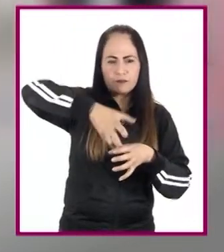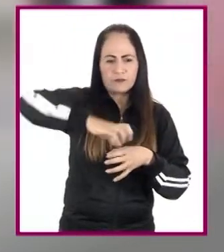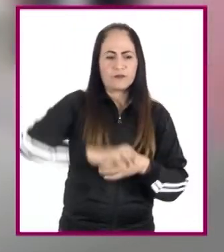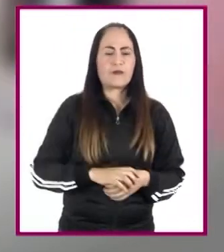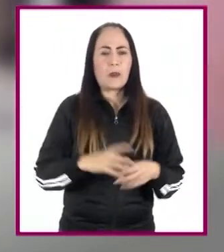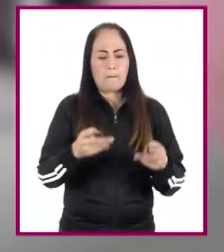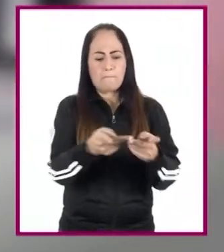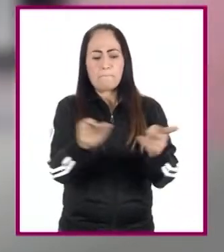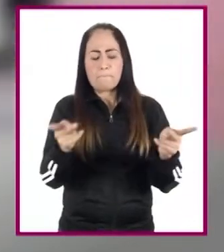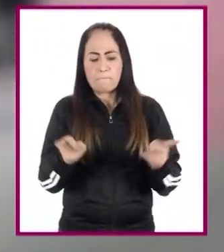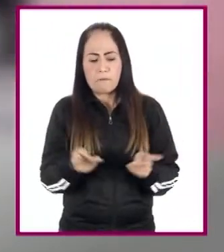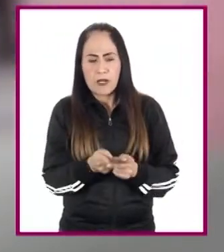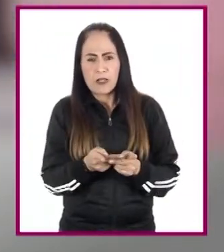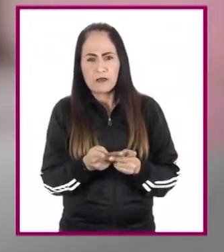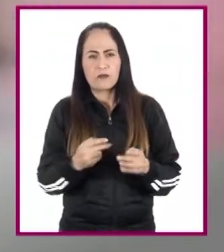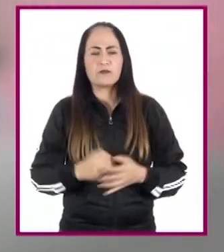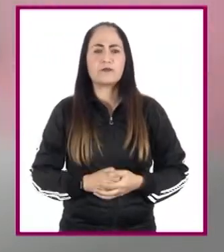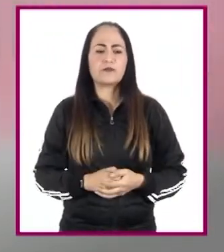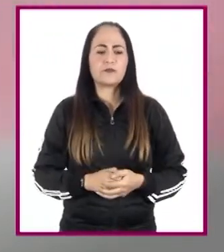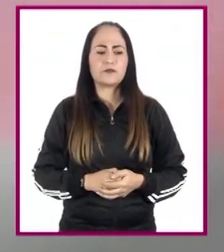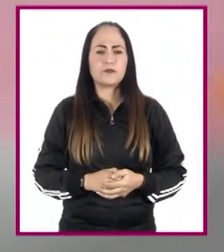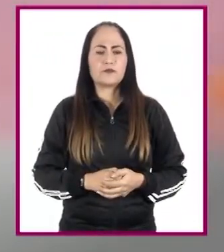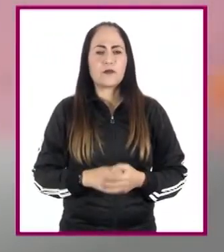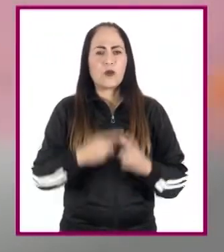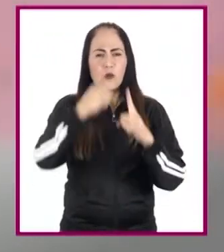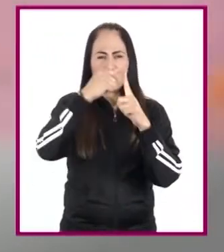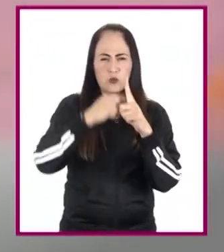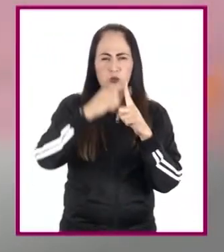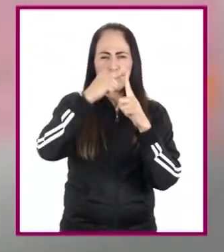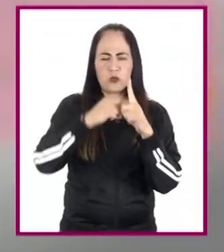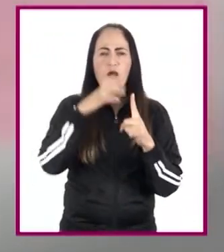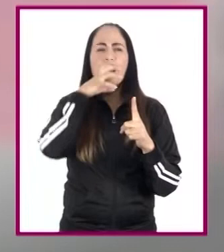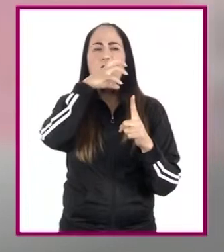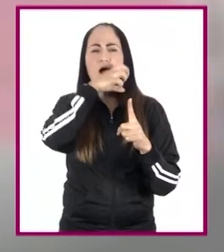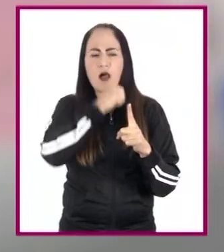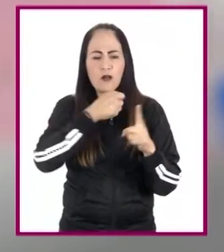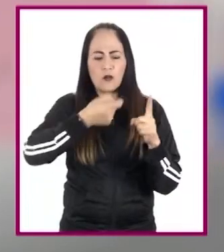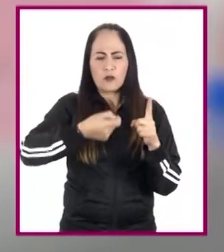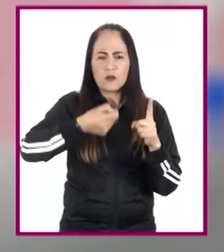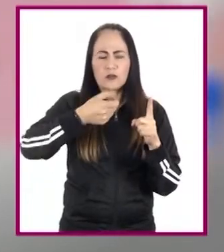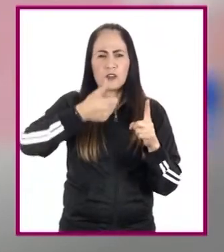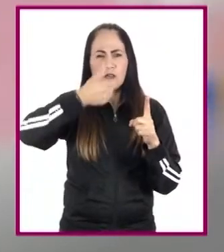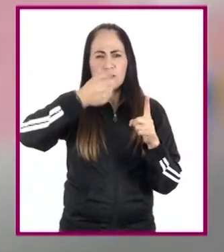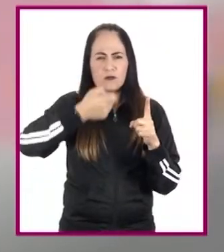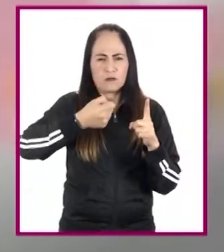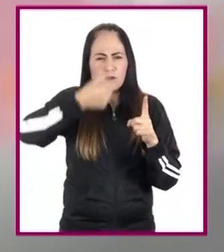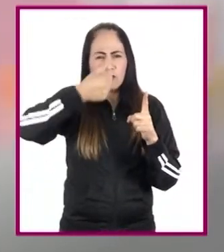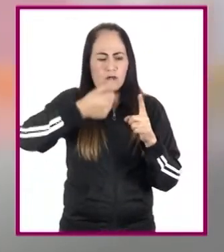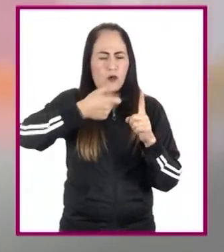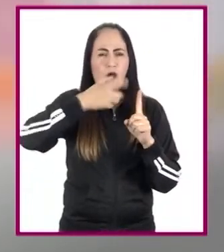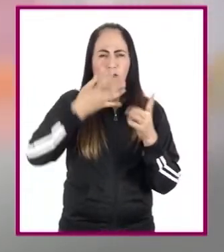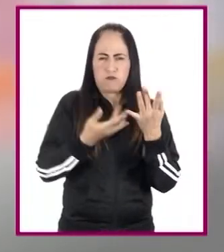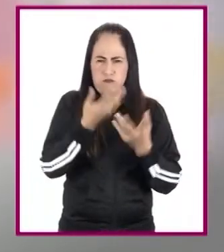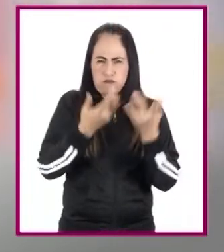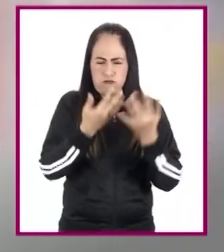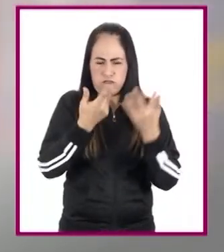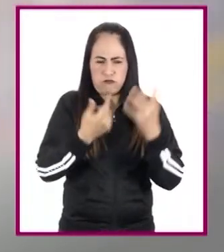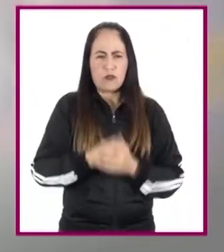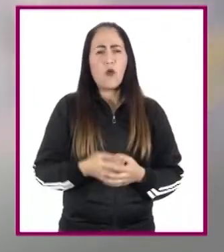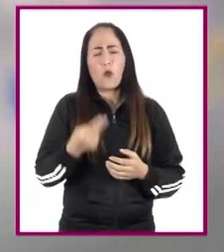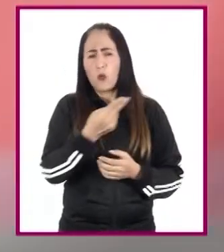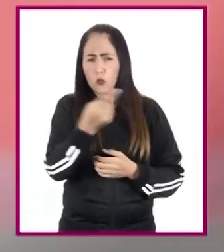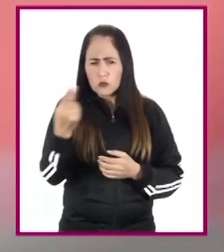donde colocar todo el dispositivo. Termómetro, encendedor. Ustedes busquen en distintas fuentes